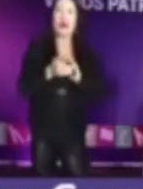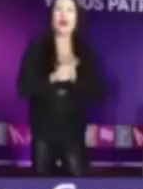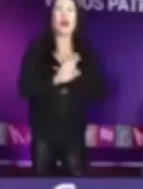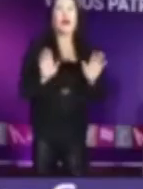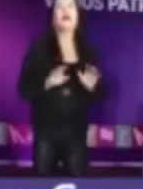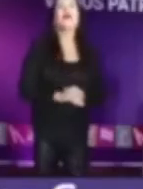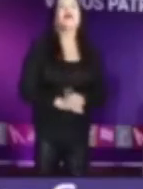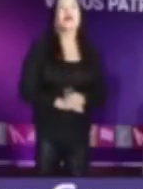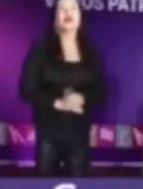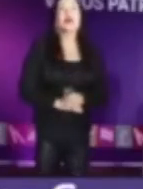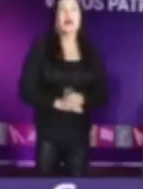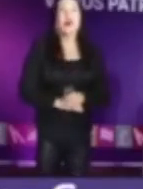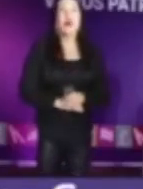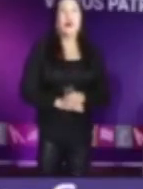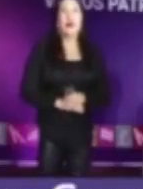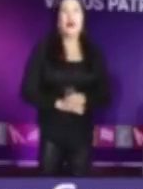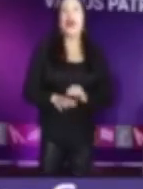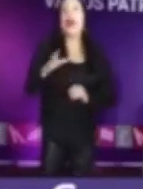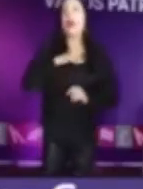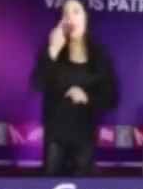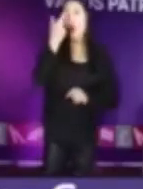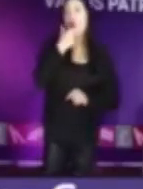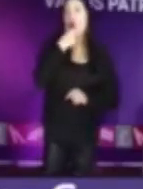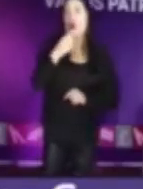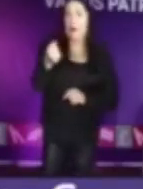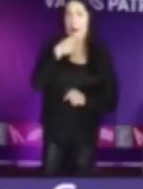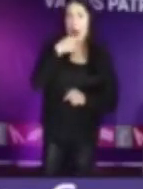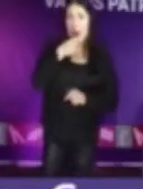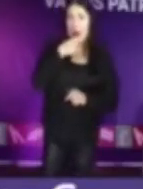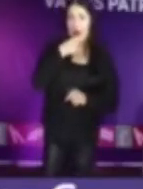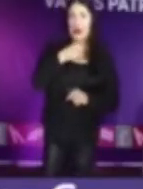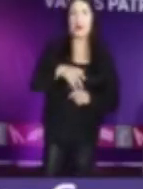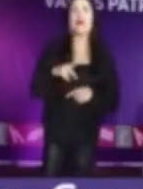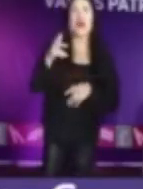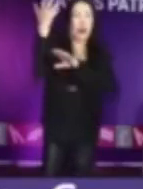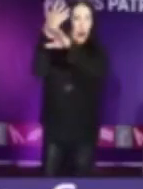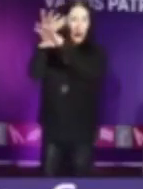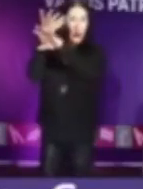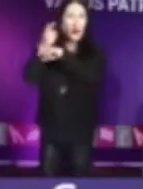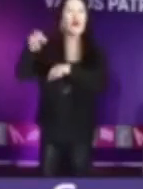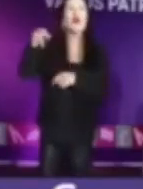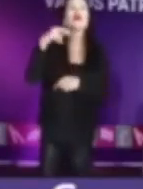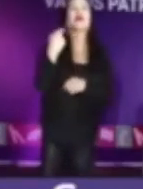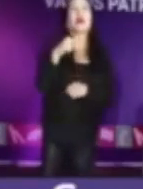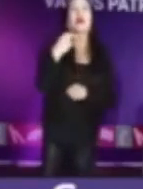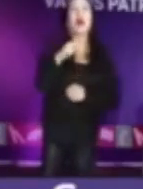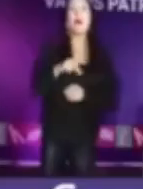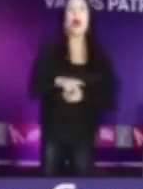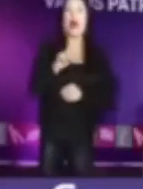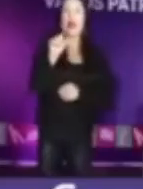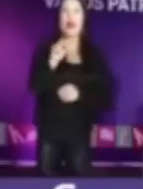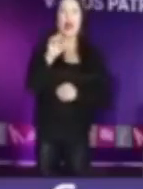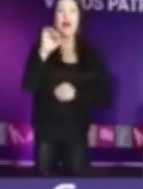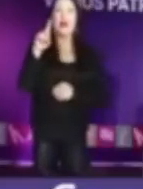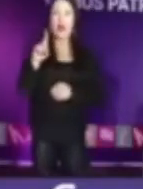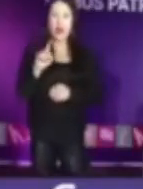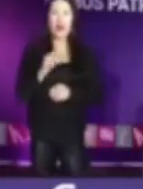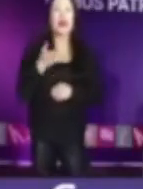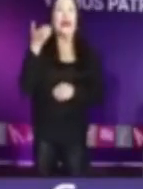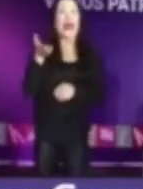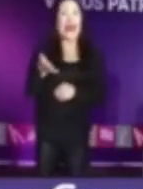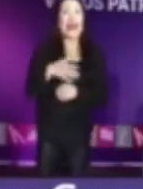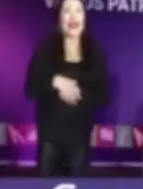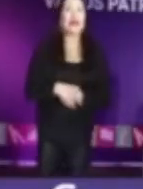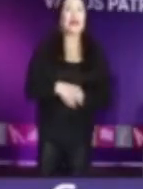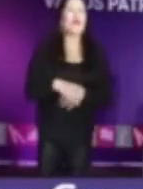anécdota, había un periodista estadounidense que se llamaba David Carr.